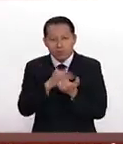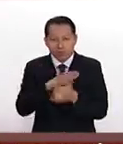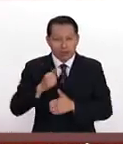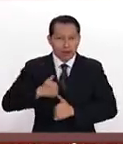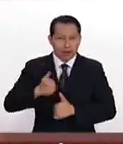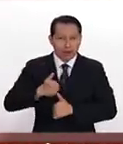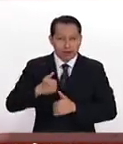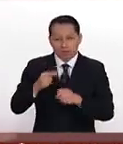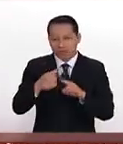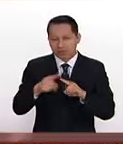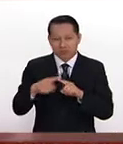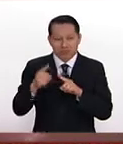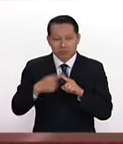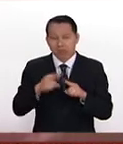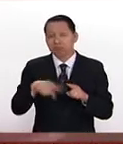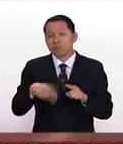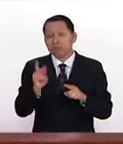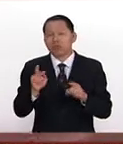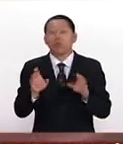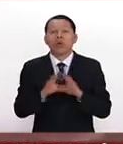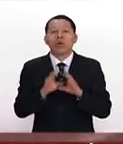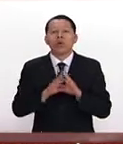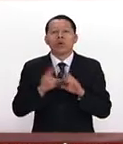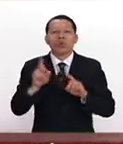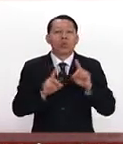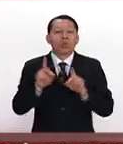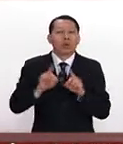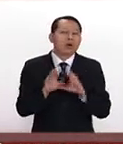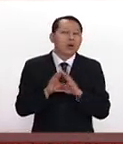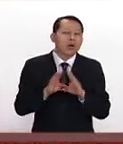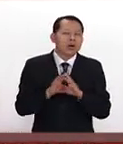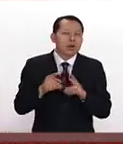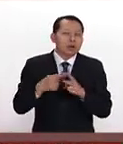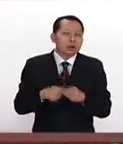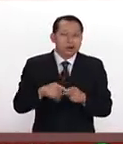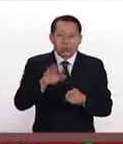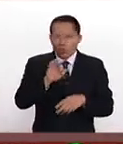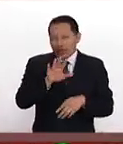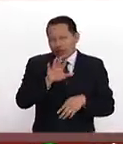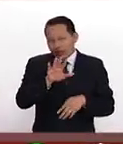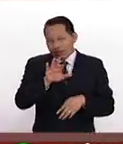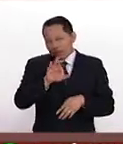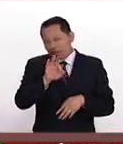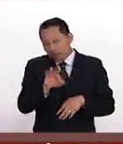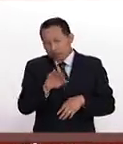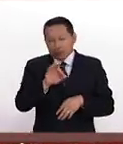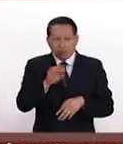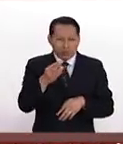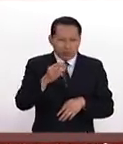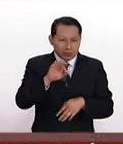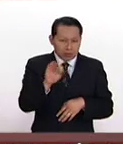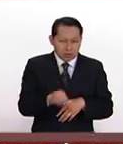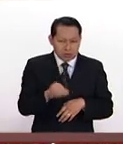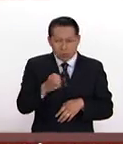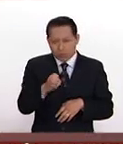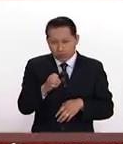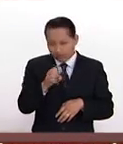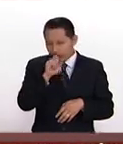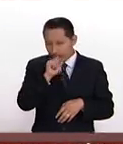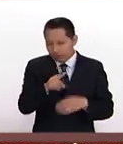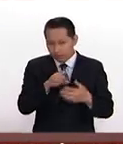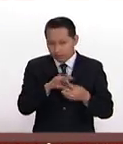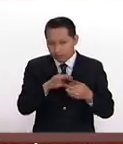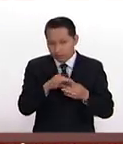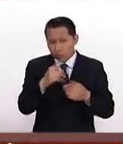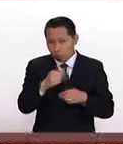ejército pero había todavía más durante se estaba empezó en 45 43 es lo que tenemos en el 7 vean como